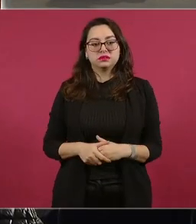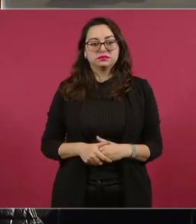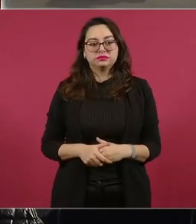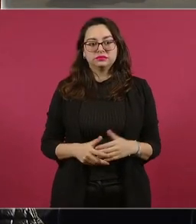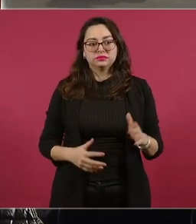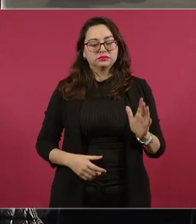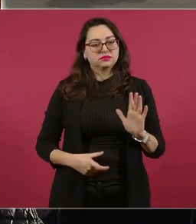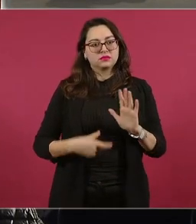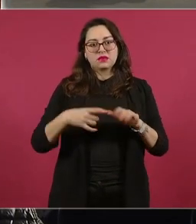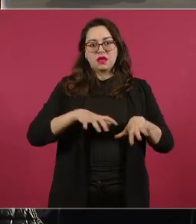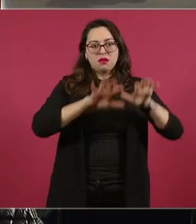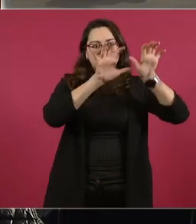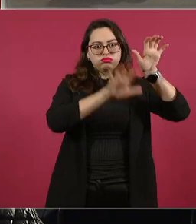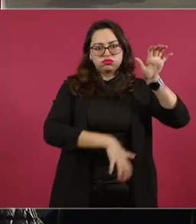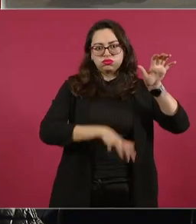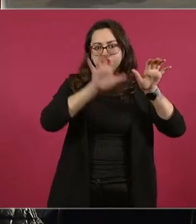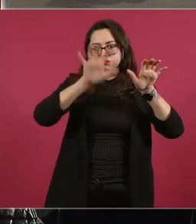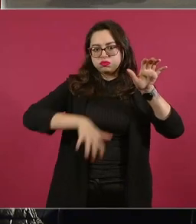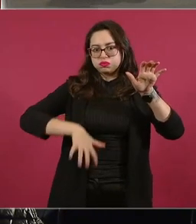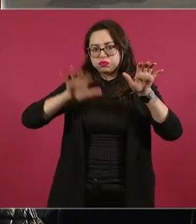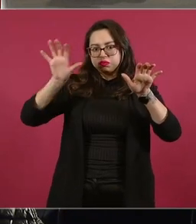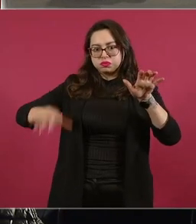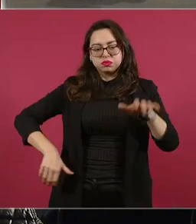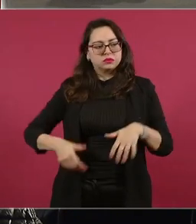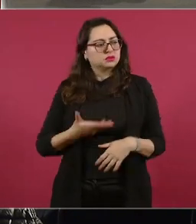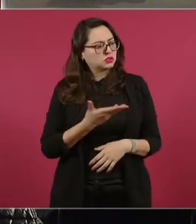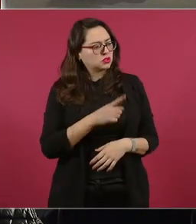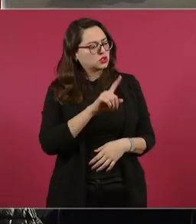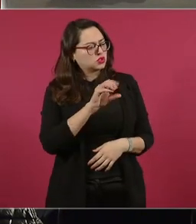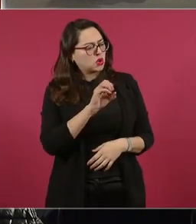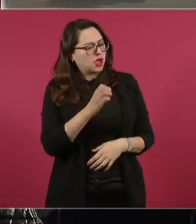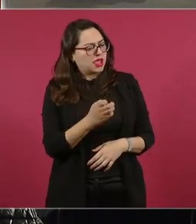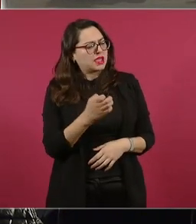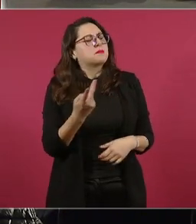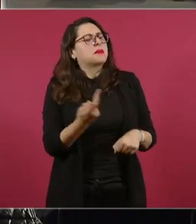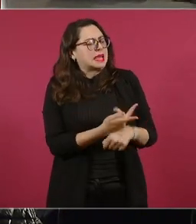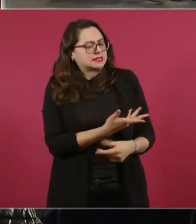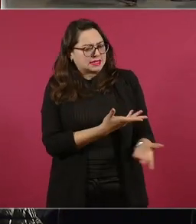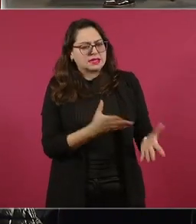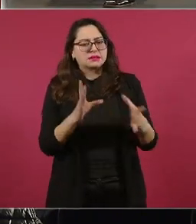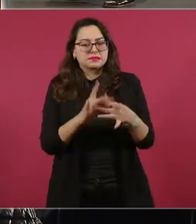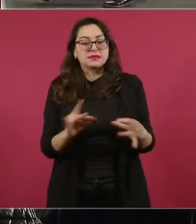8 columnas. A ver, explícanos, de favor.